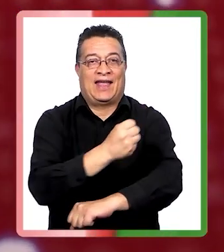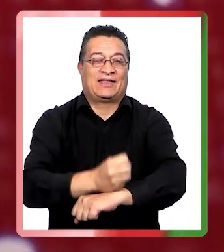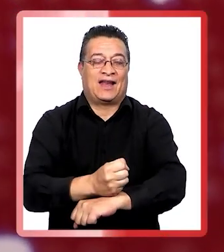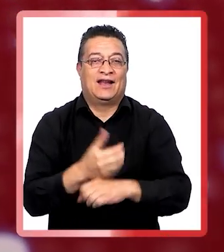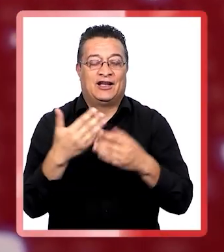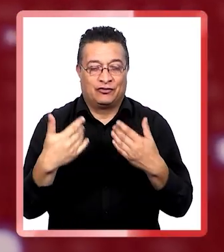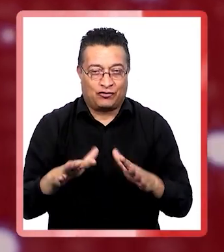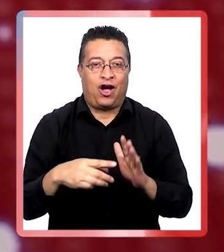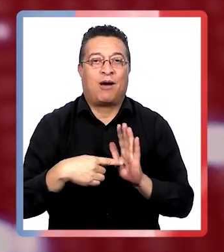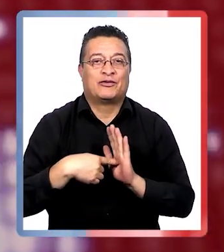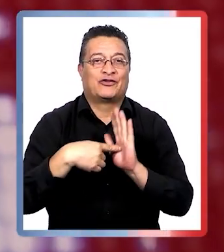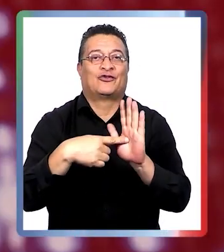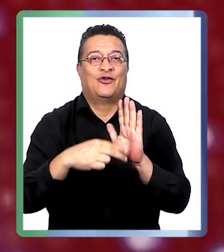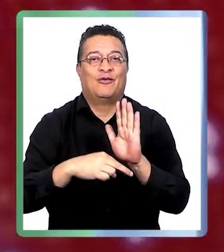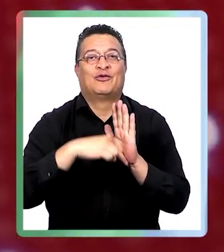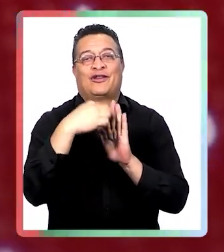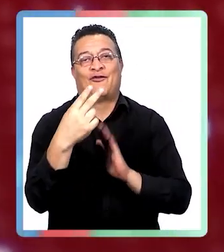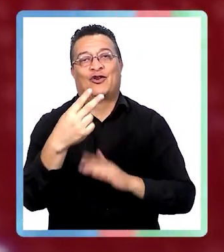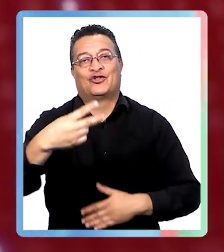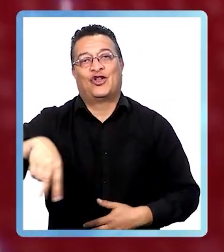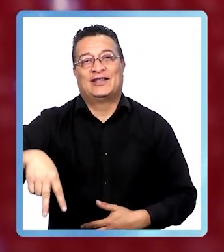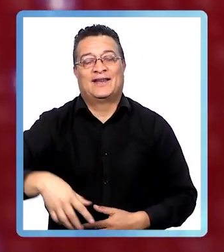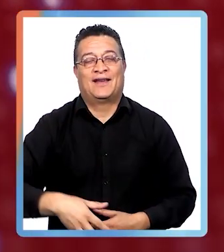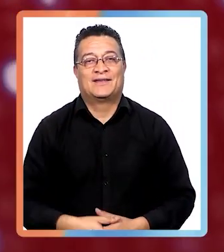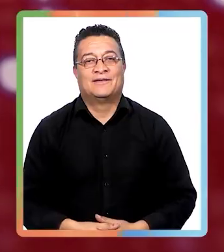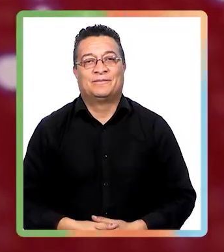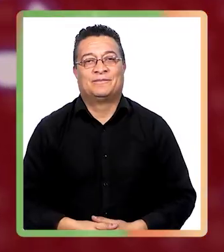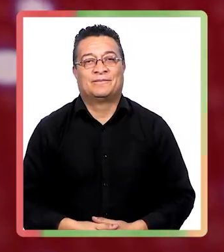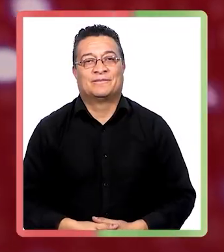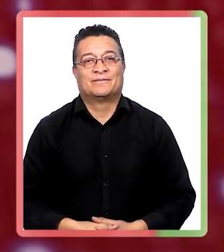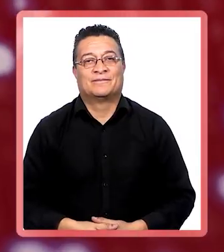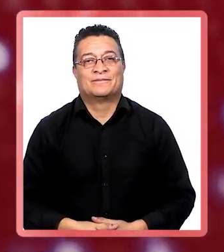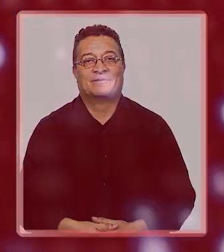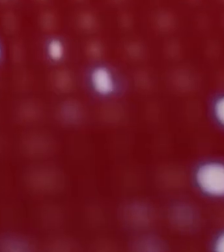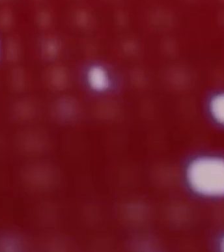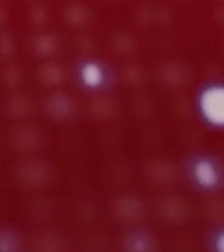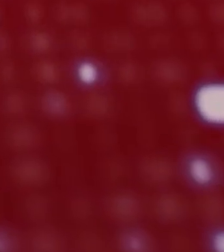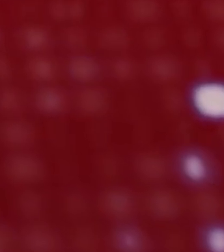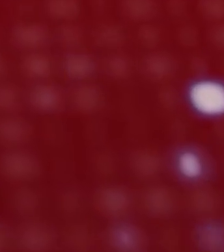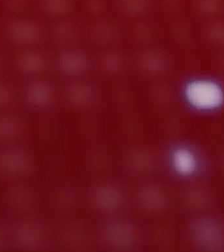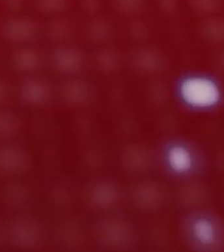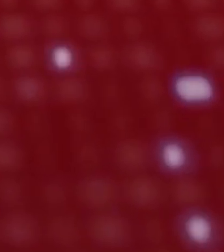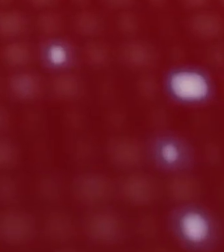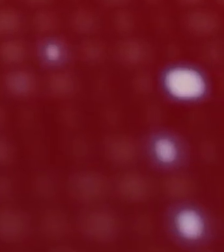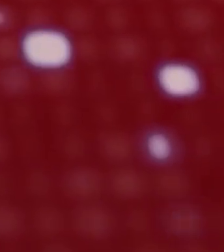de Chile. Arcatel presentó Portavoz Noticias.